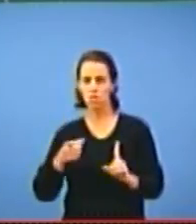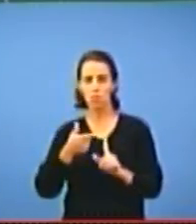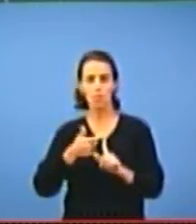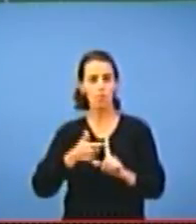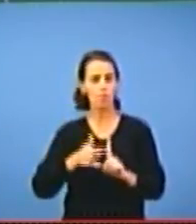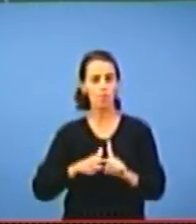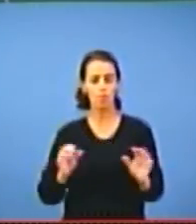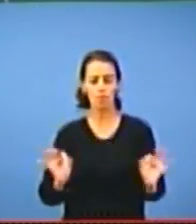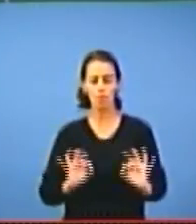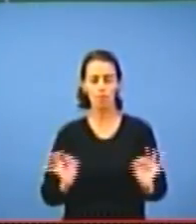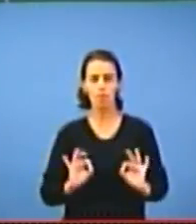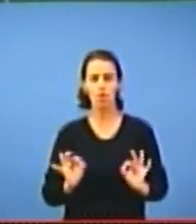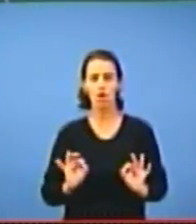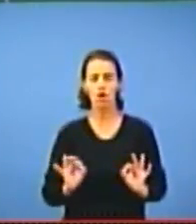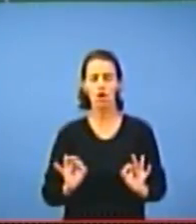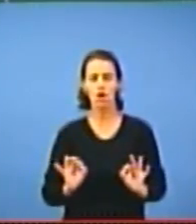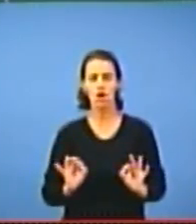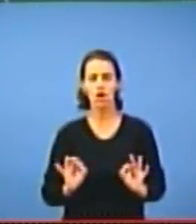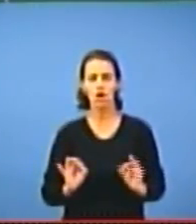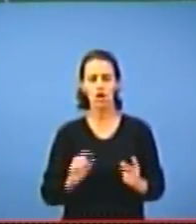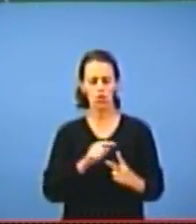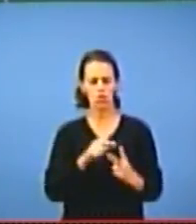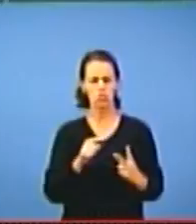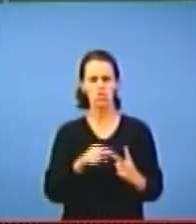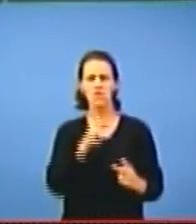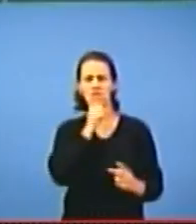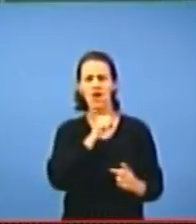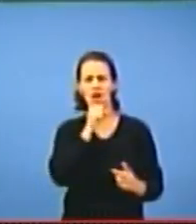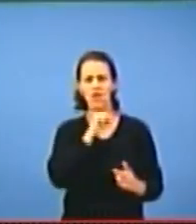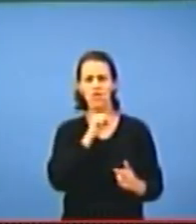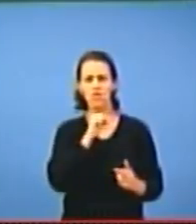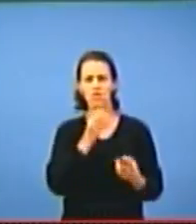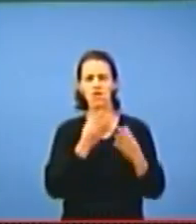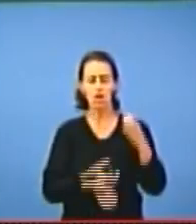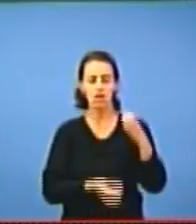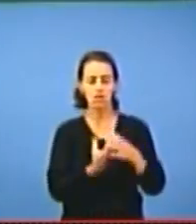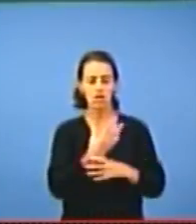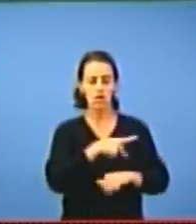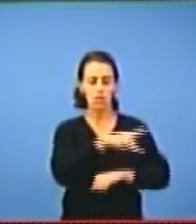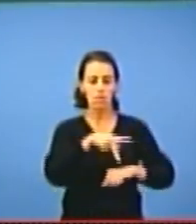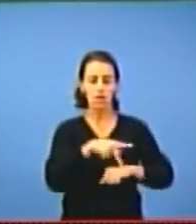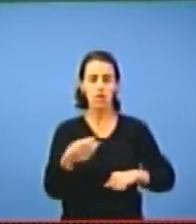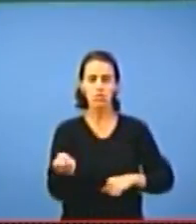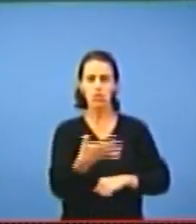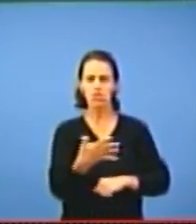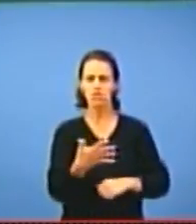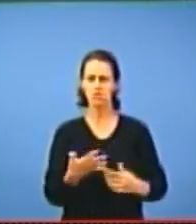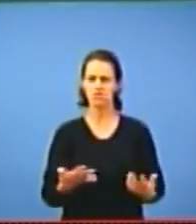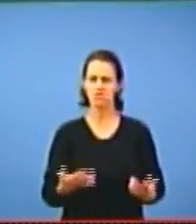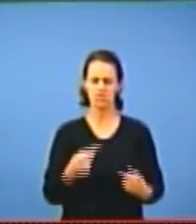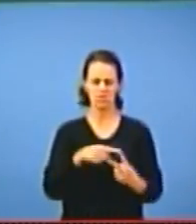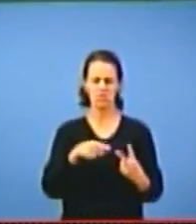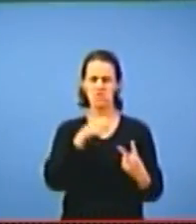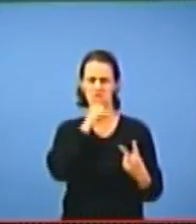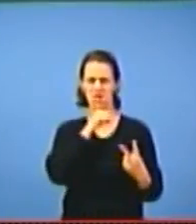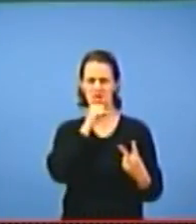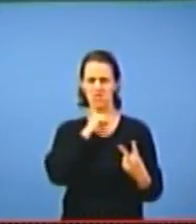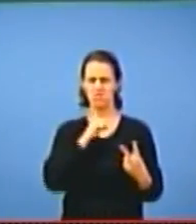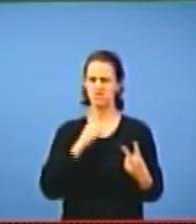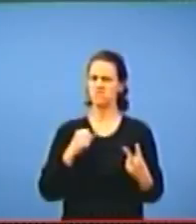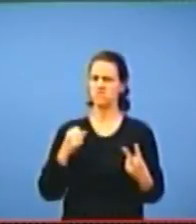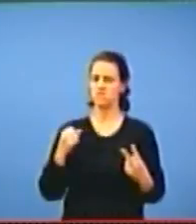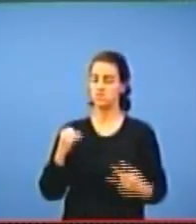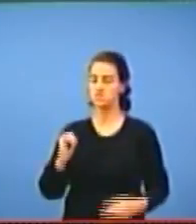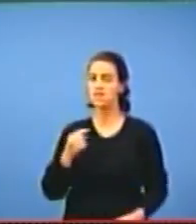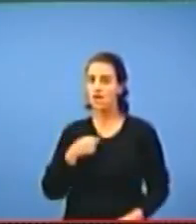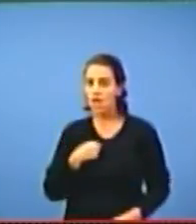Los dos ya eran de una edad avanzada. Si yo voy a comenzar un país nuevo, voy a levantar un matrimonio de 20 años con mucha